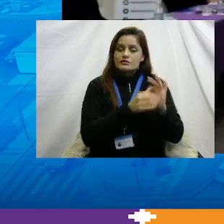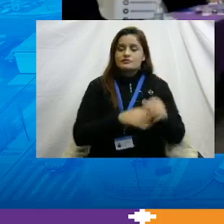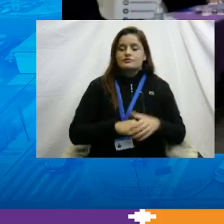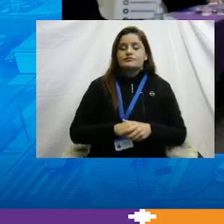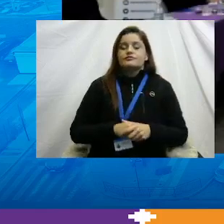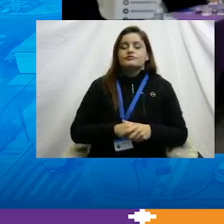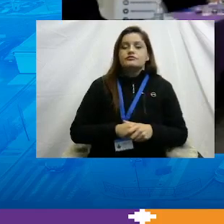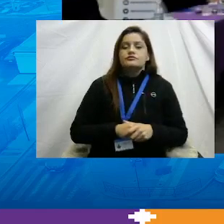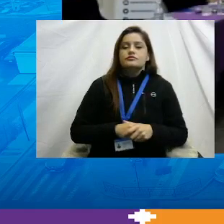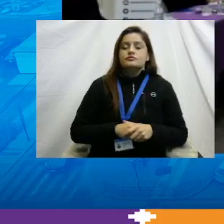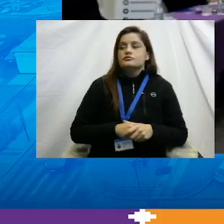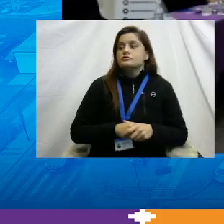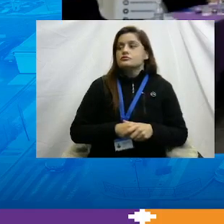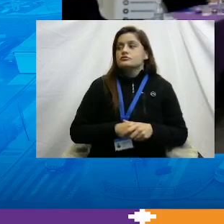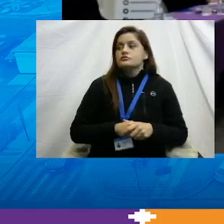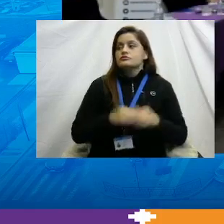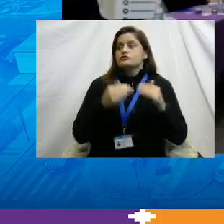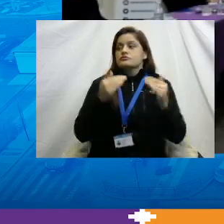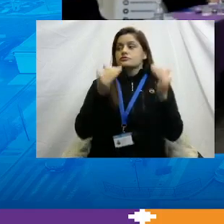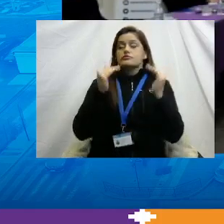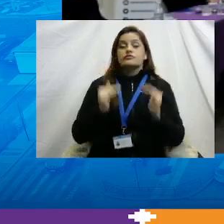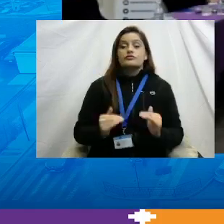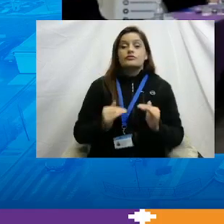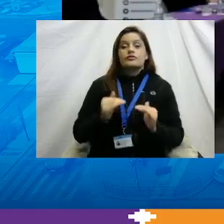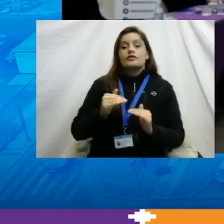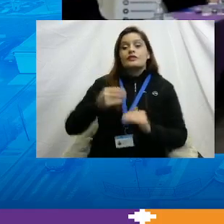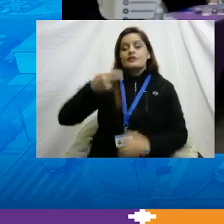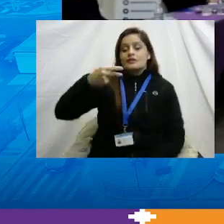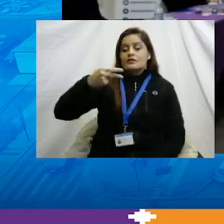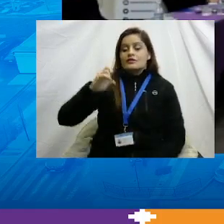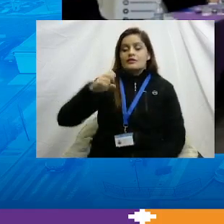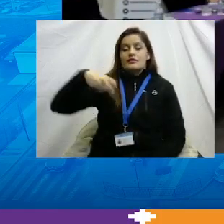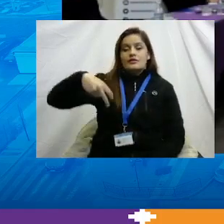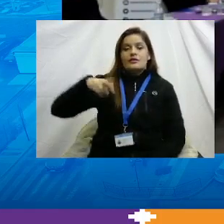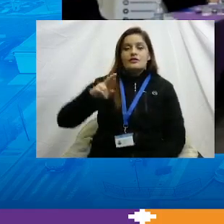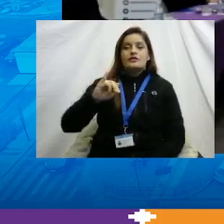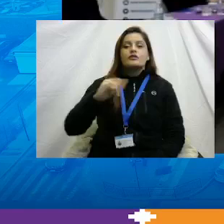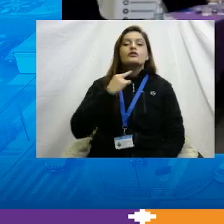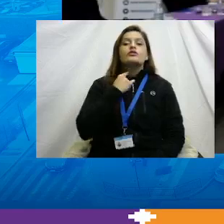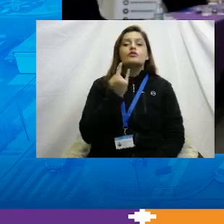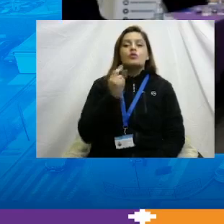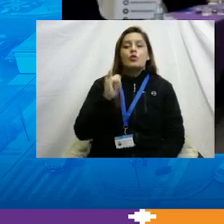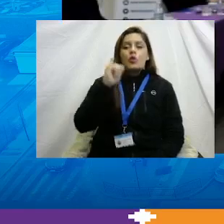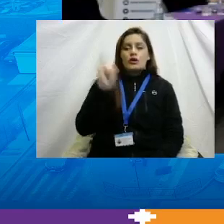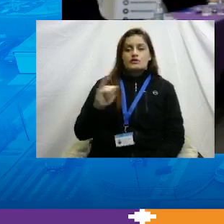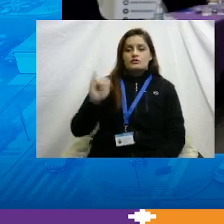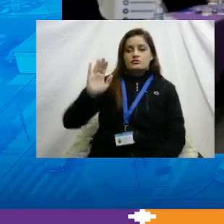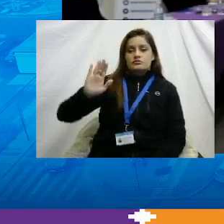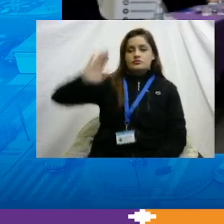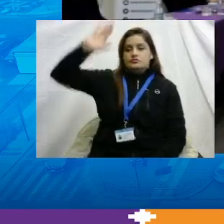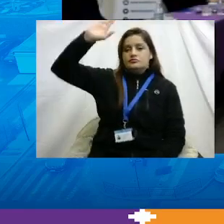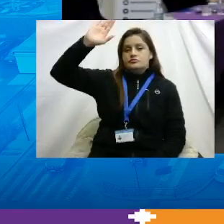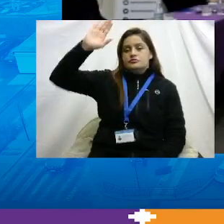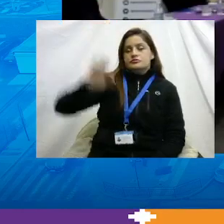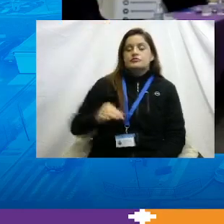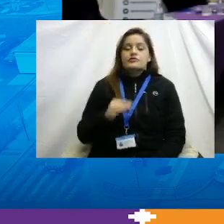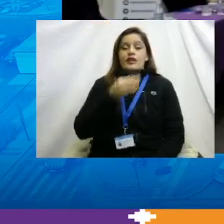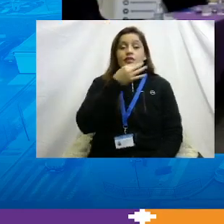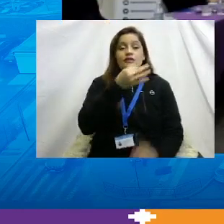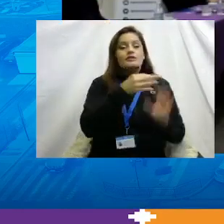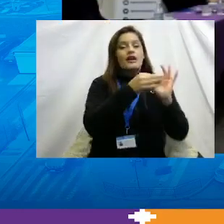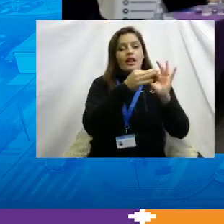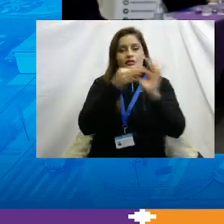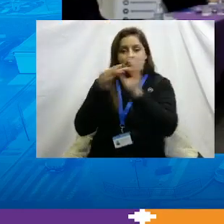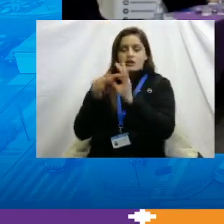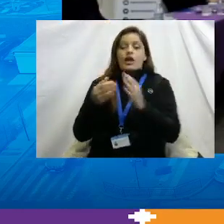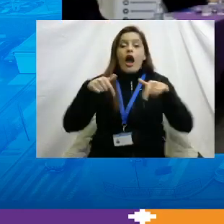Concejal Enríquez. Gracias, alcaldesa. Saludar a los